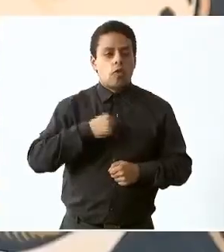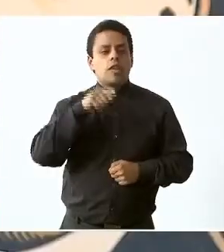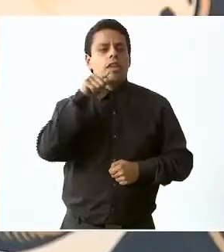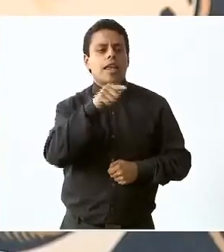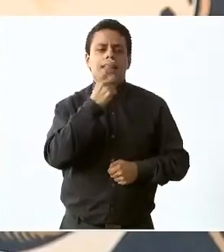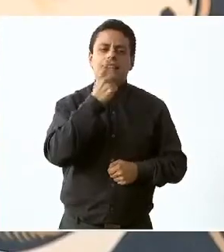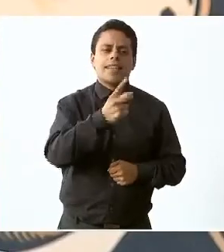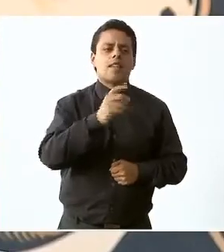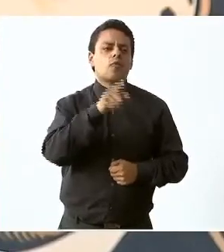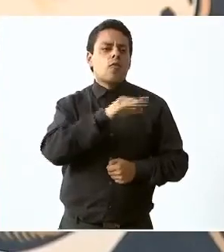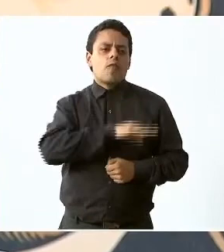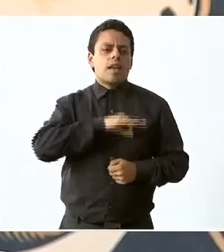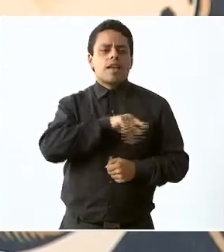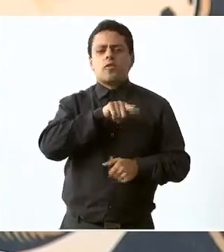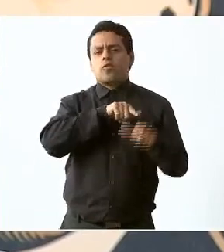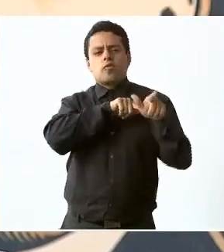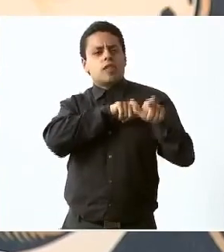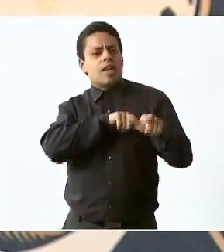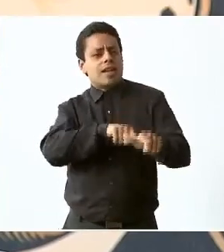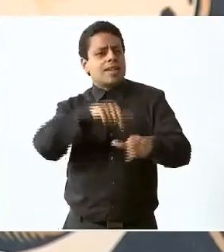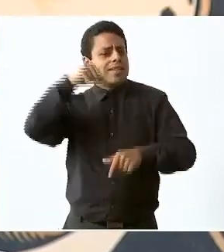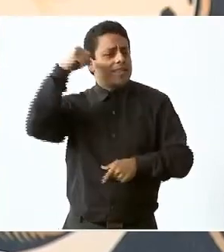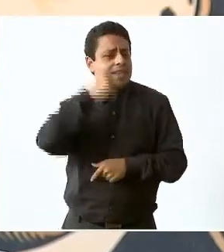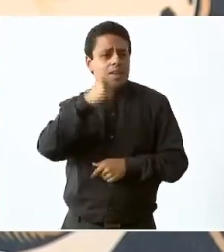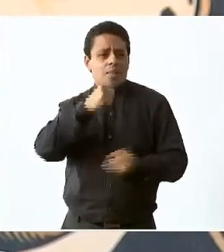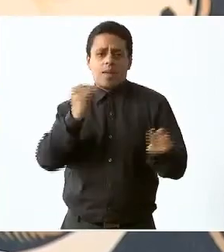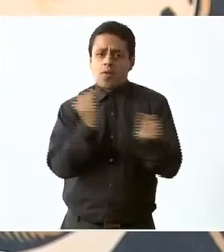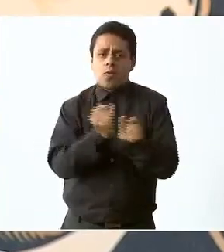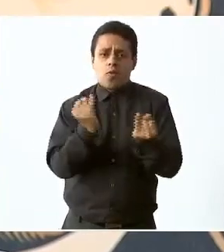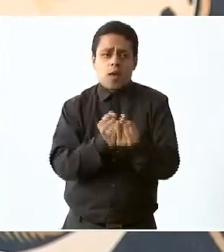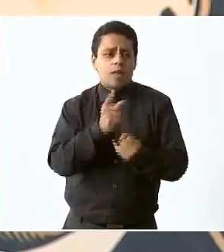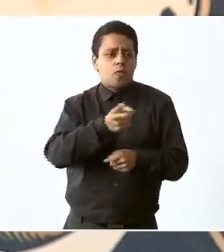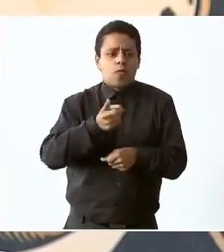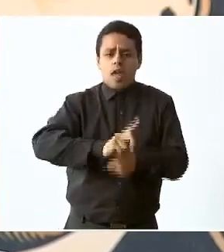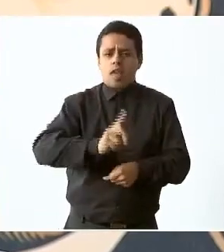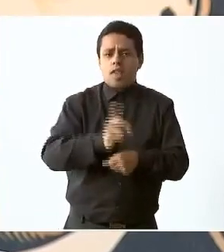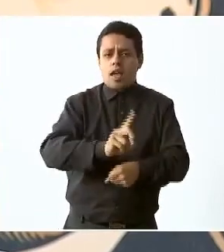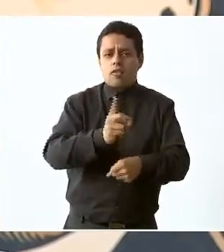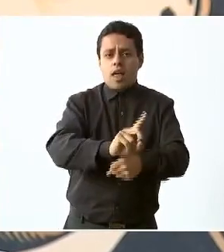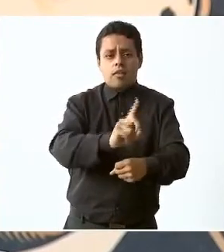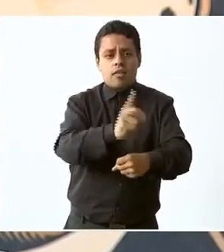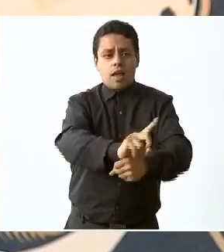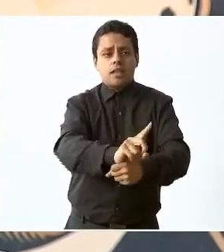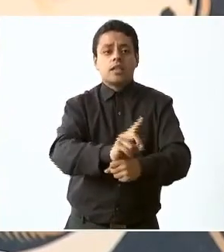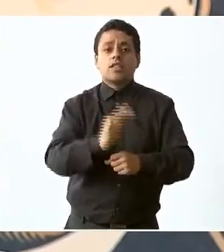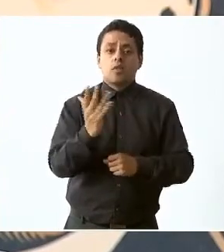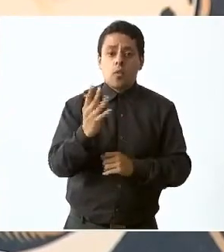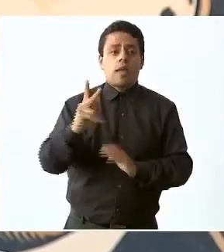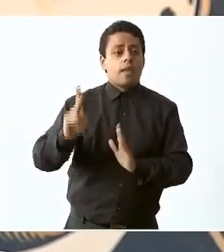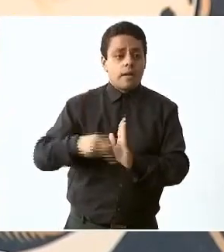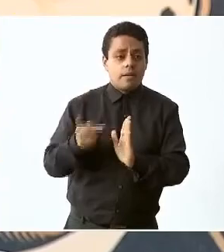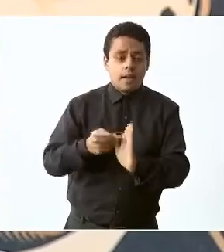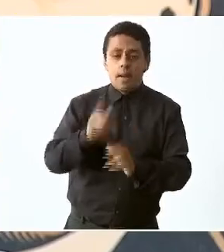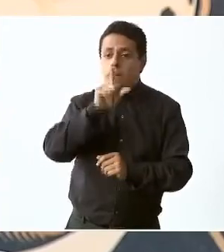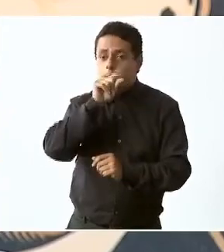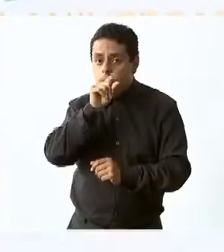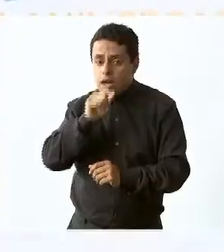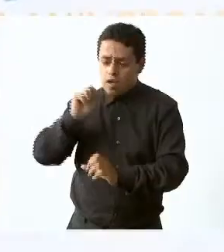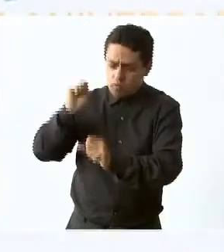sé siempre igual, fiel a tu espejo diario, 50 veces es igual el